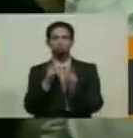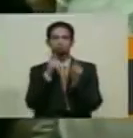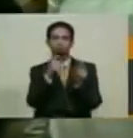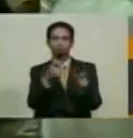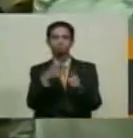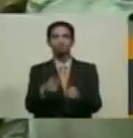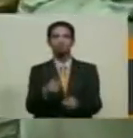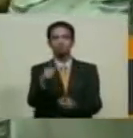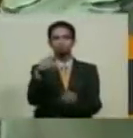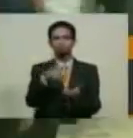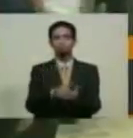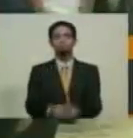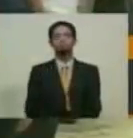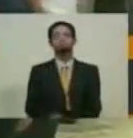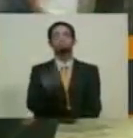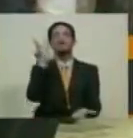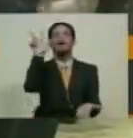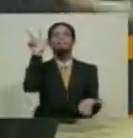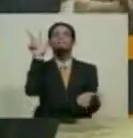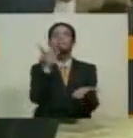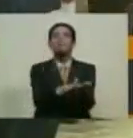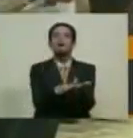Estado. Aprobado.